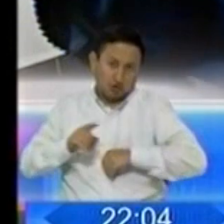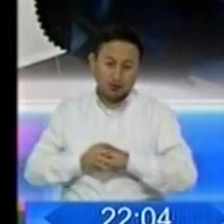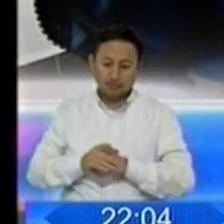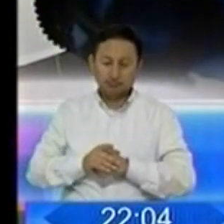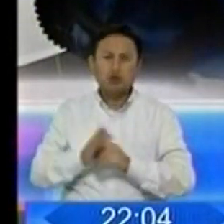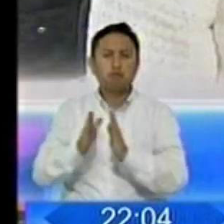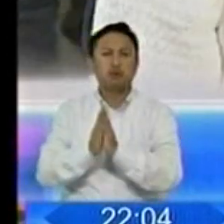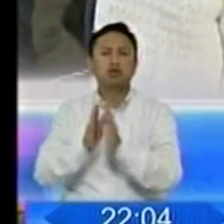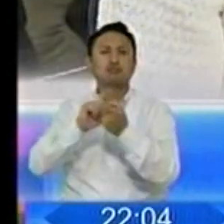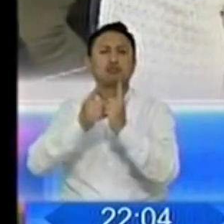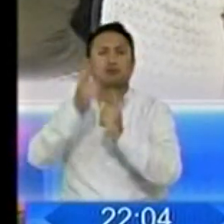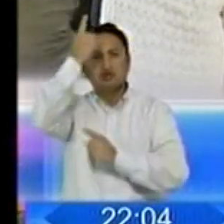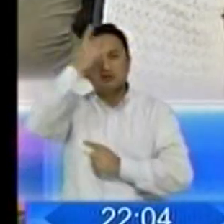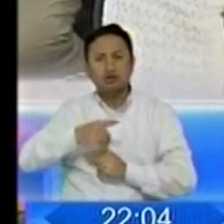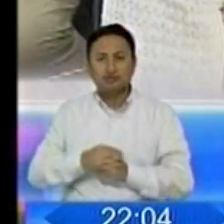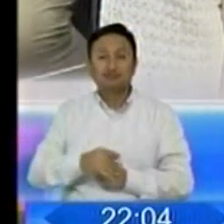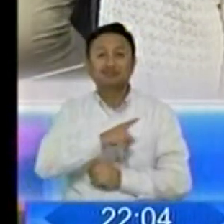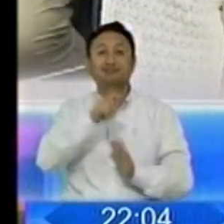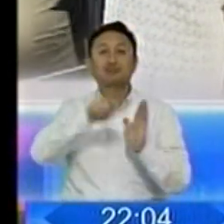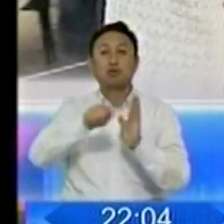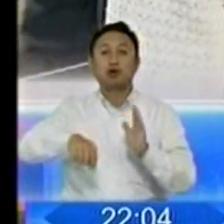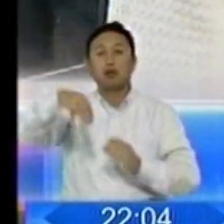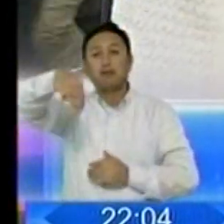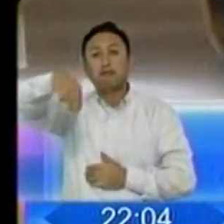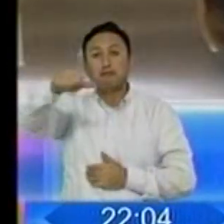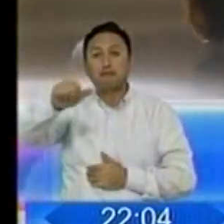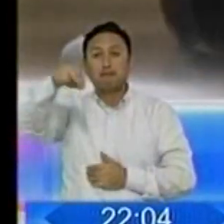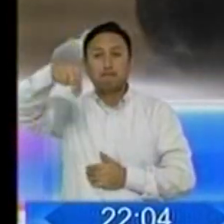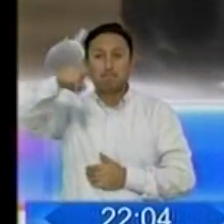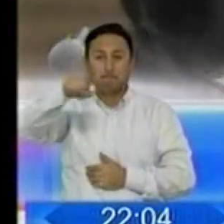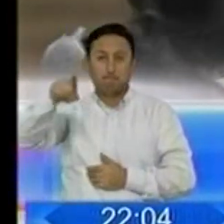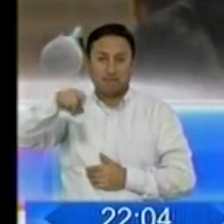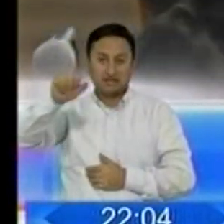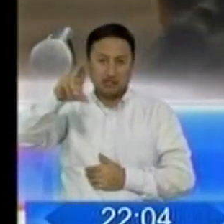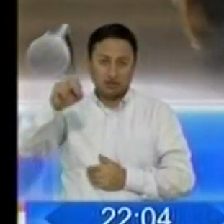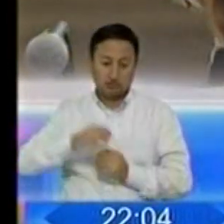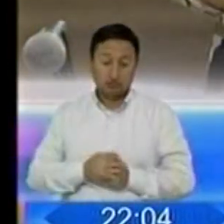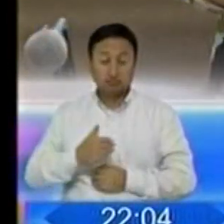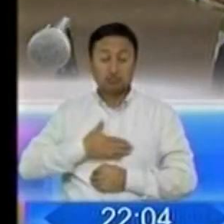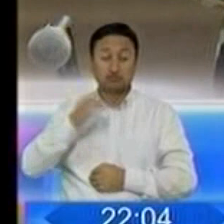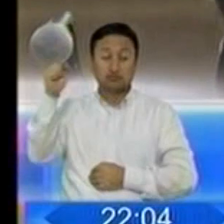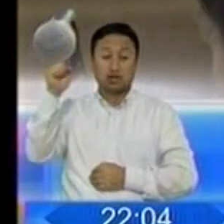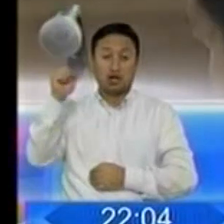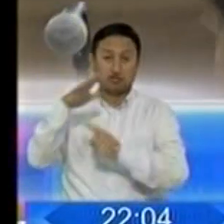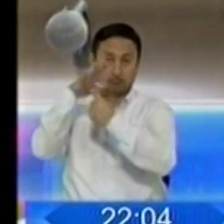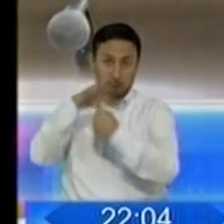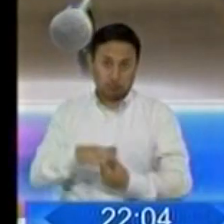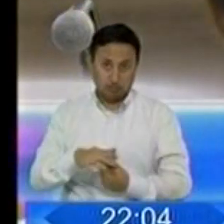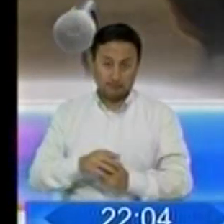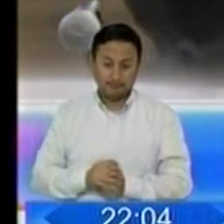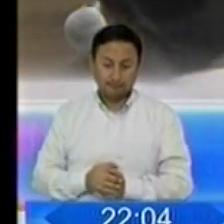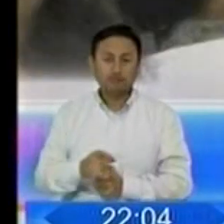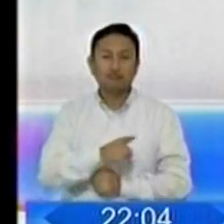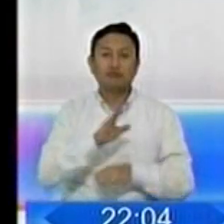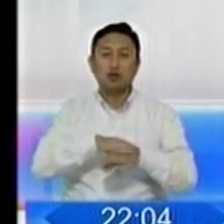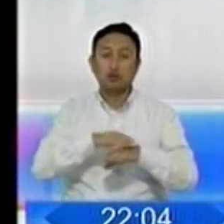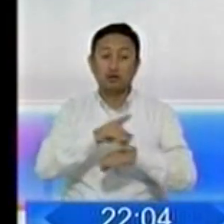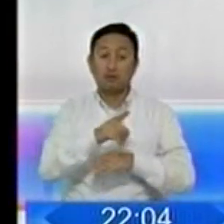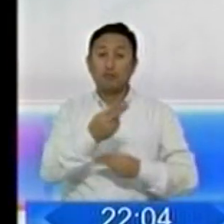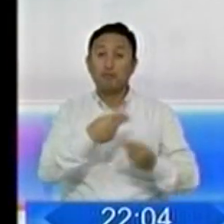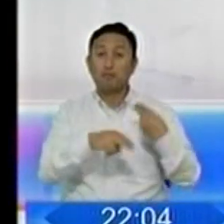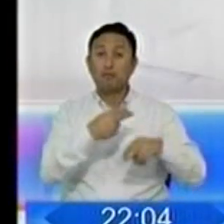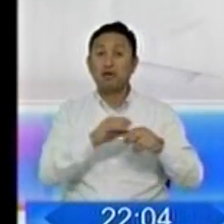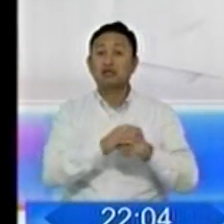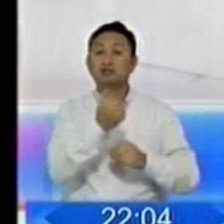constitucional planteada por la abogada Inés Manzano, para quien se estaría violando sus derechos constitucionales con la prohibición de